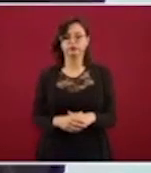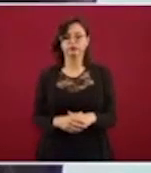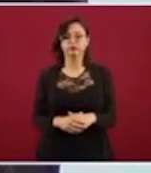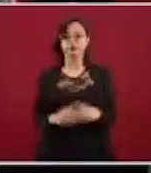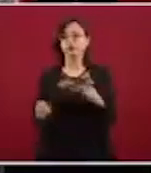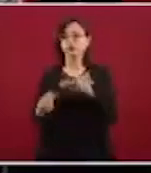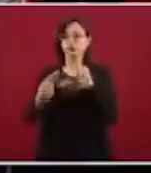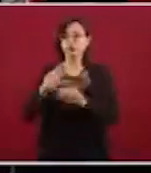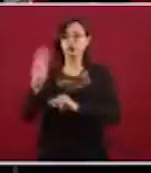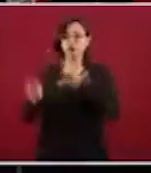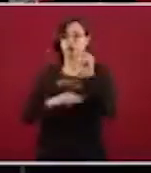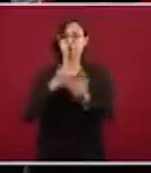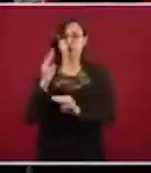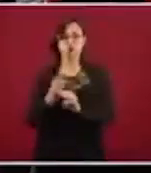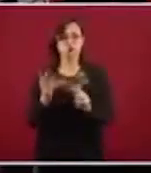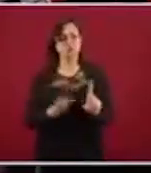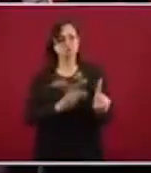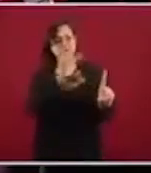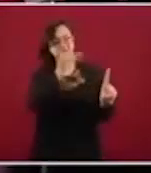Reconocido mundialmente,